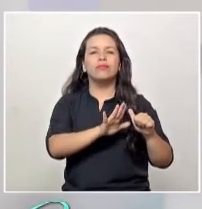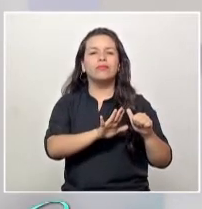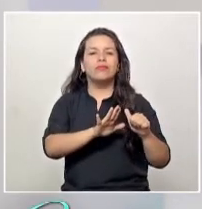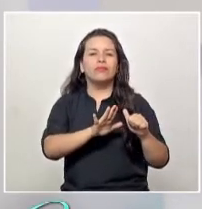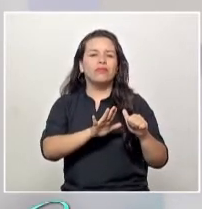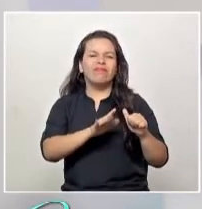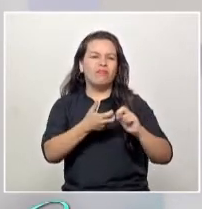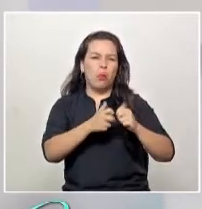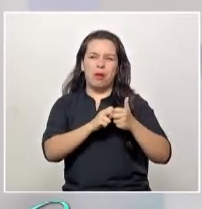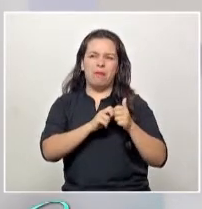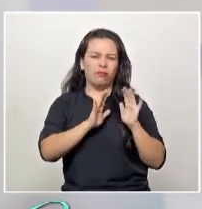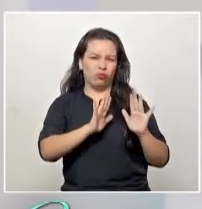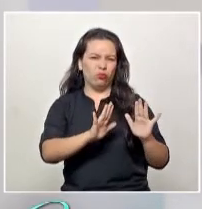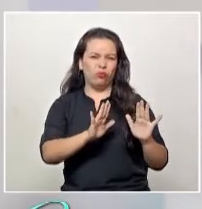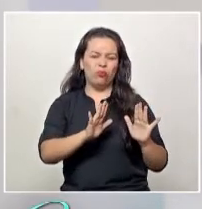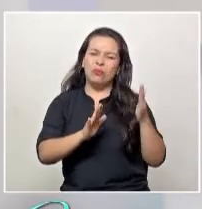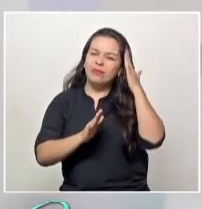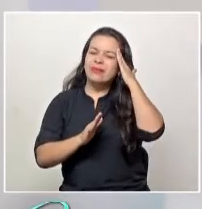otra.